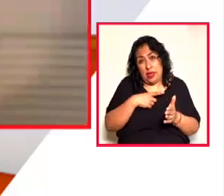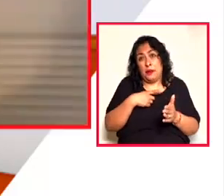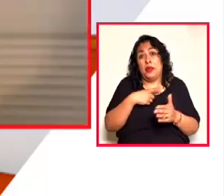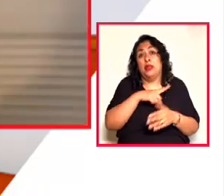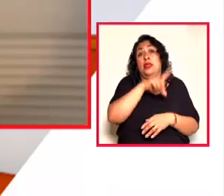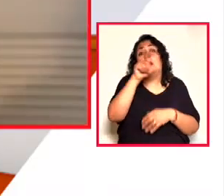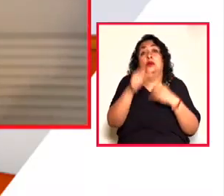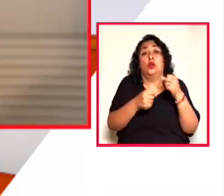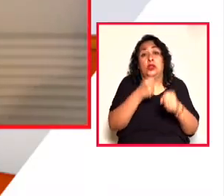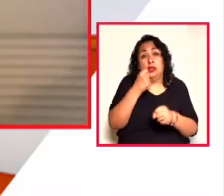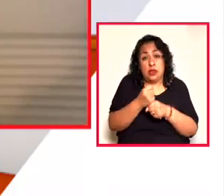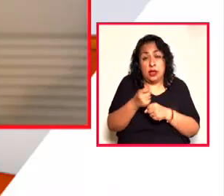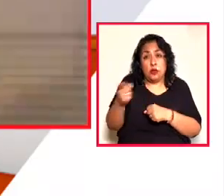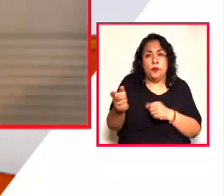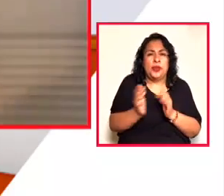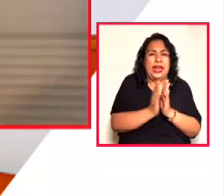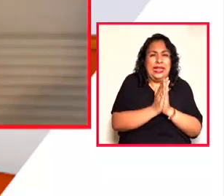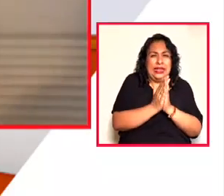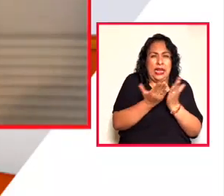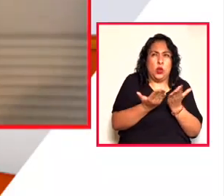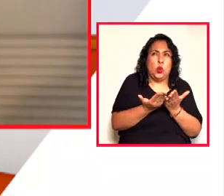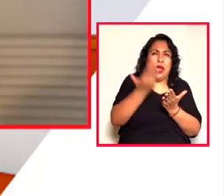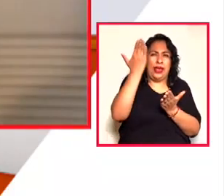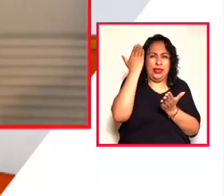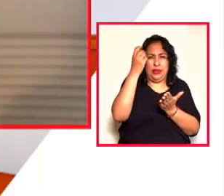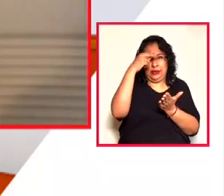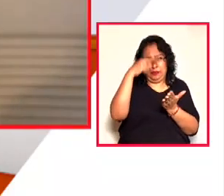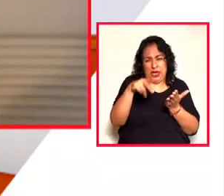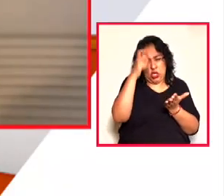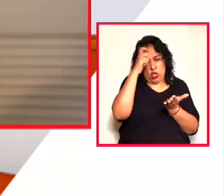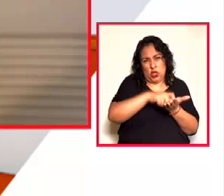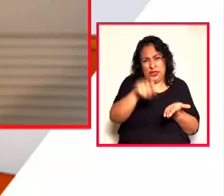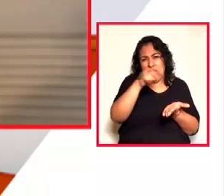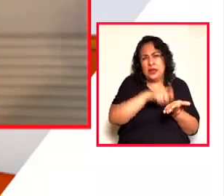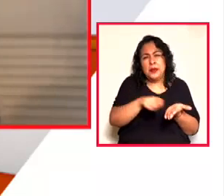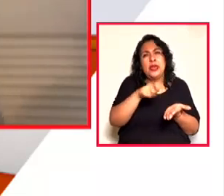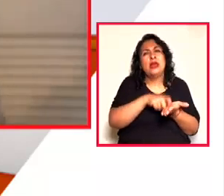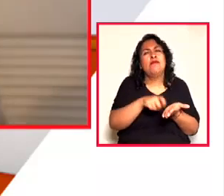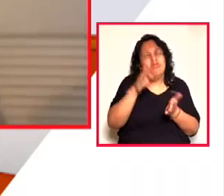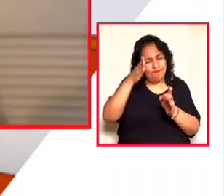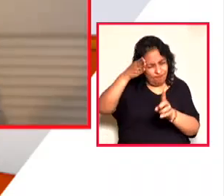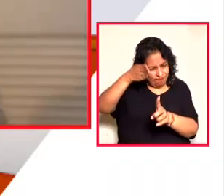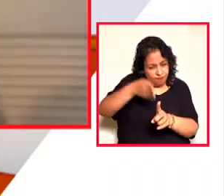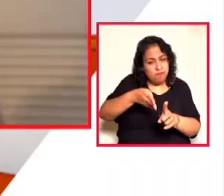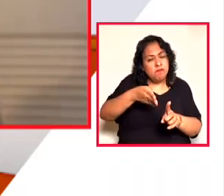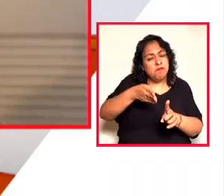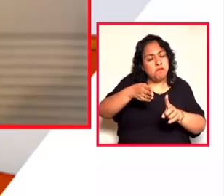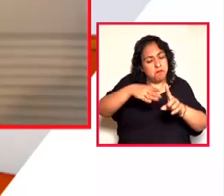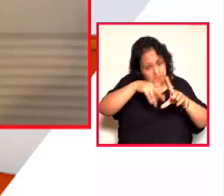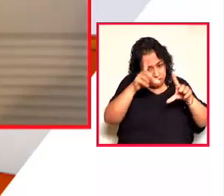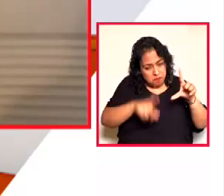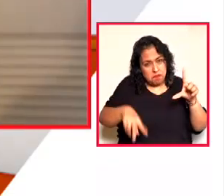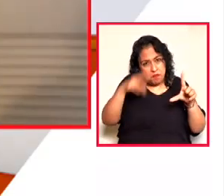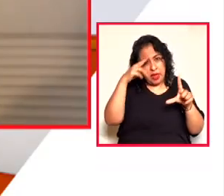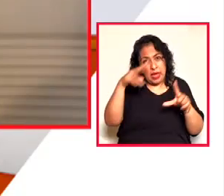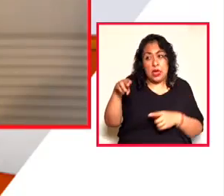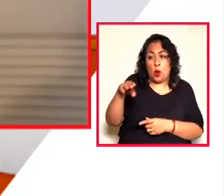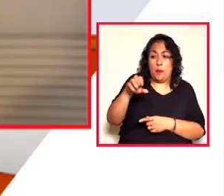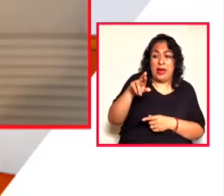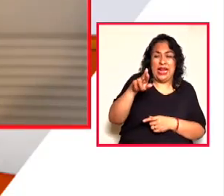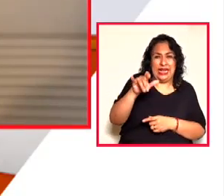después. La literatura que se escribía en México estaba sobre todo centrada en México, ¿no? María Luisa se